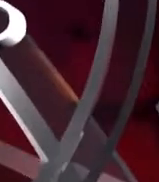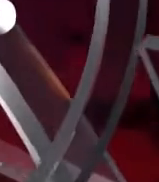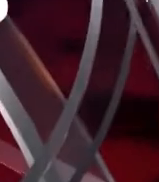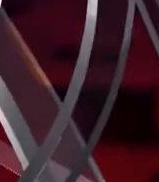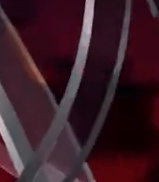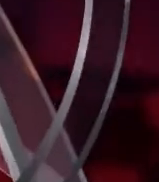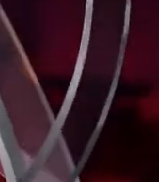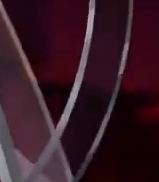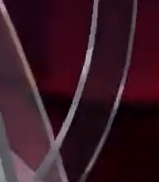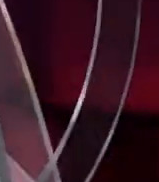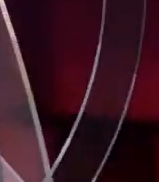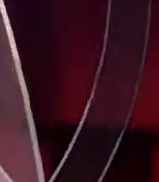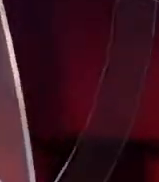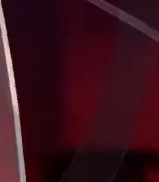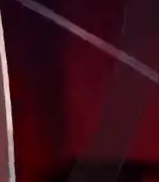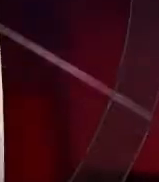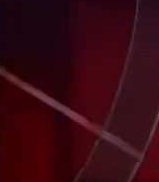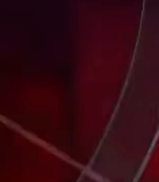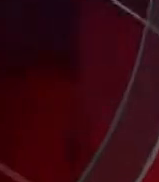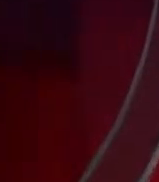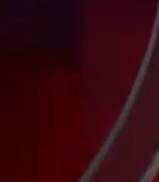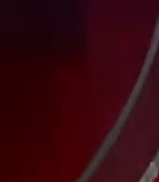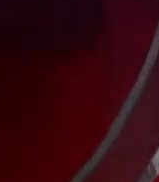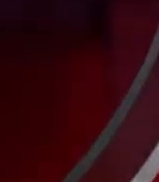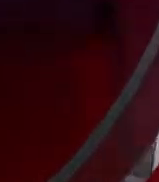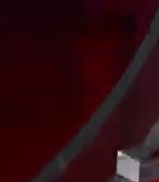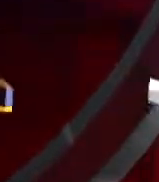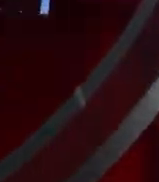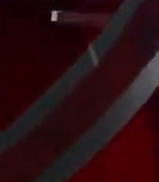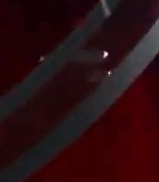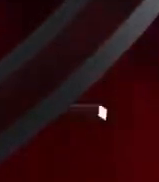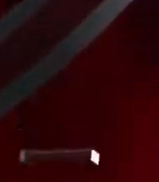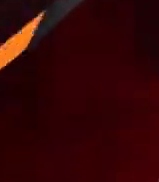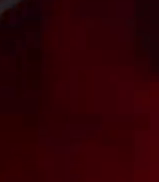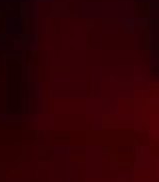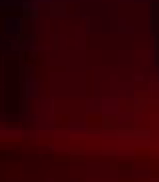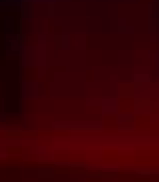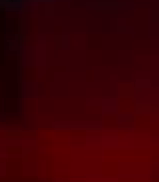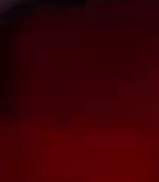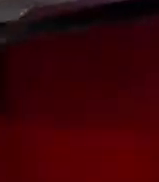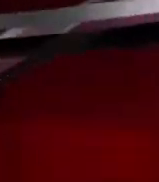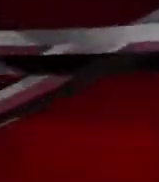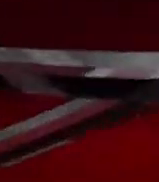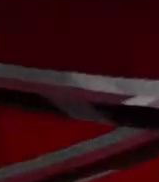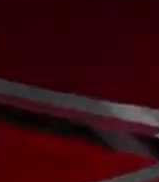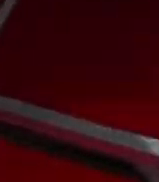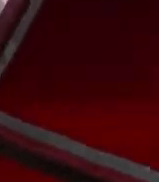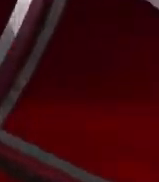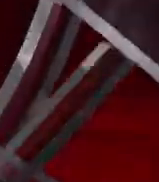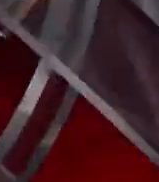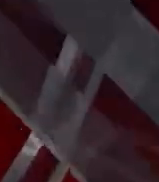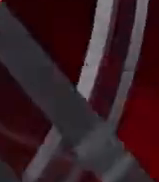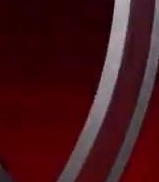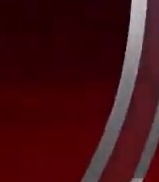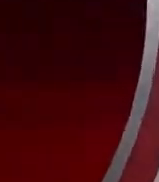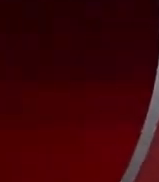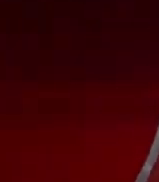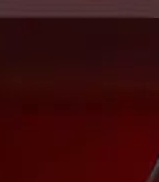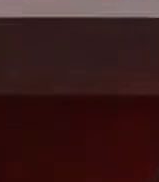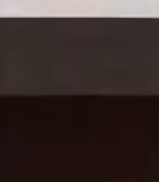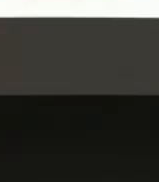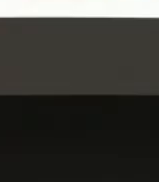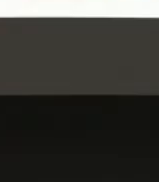Televisión Legislativa presenta TVL Noticias, emisión central, con Belky Sánchez.